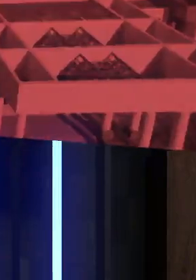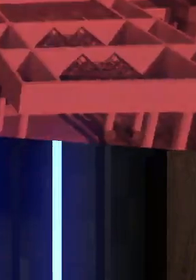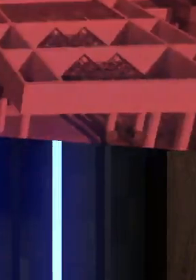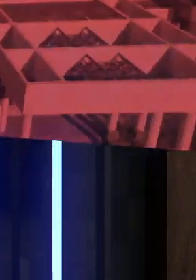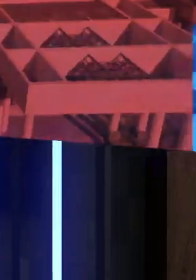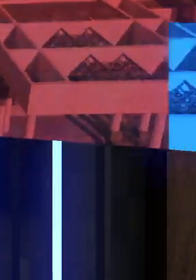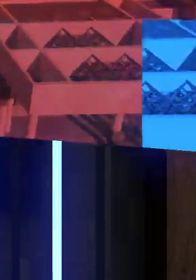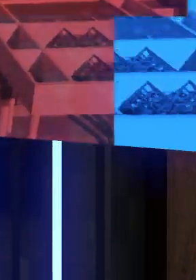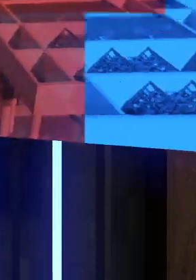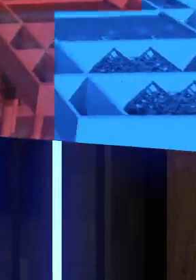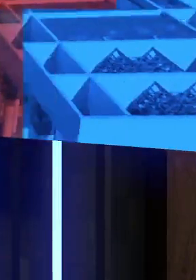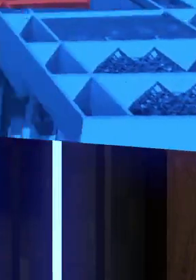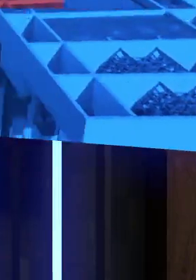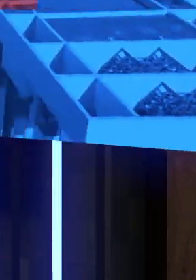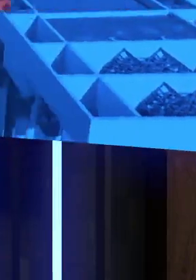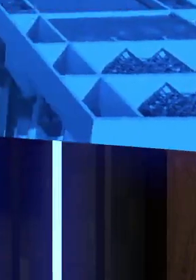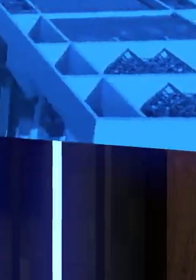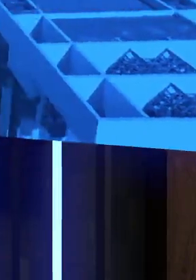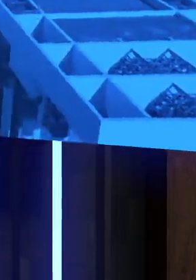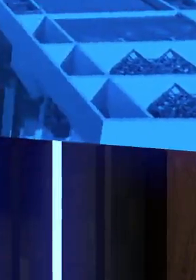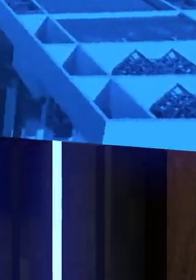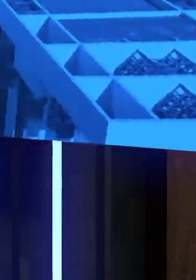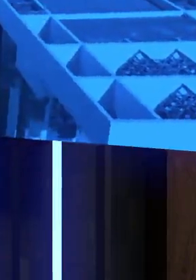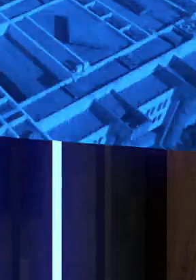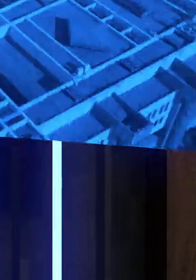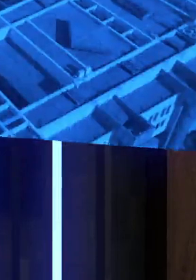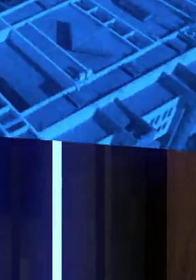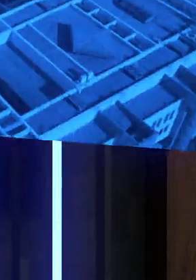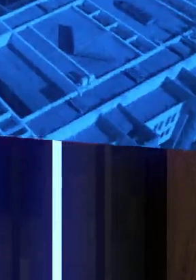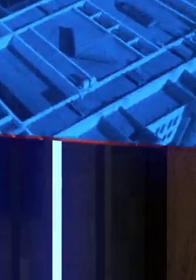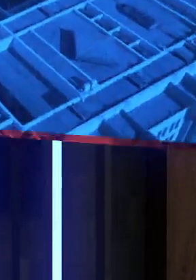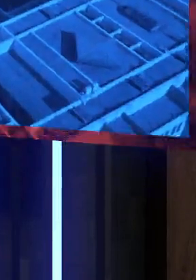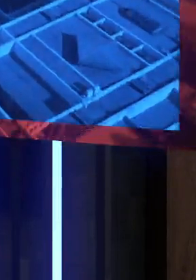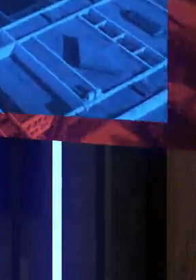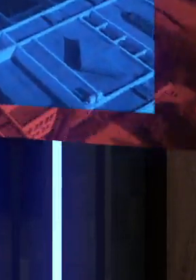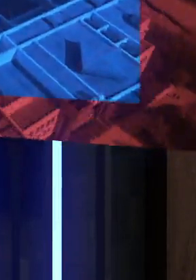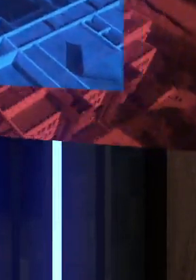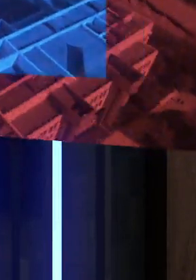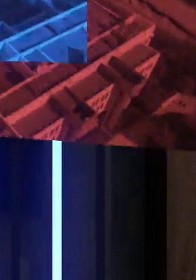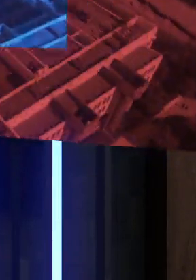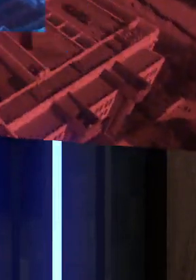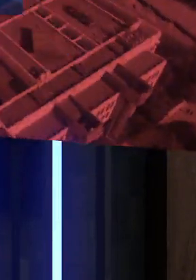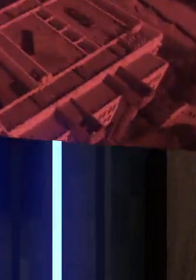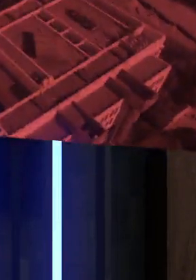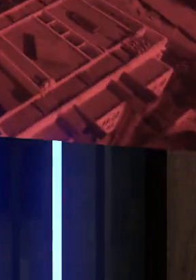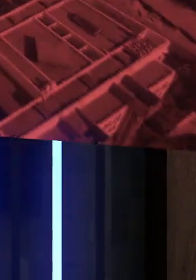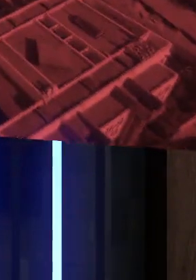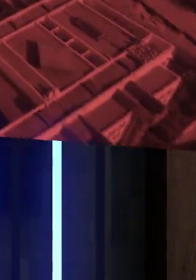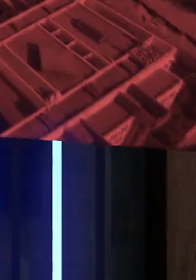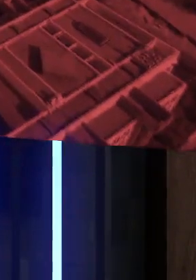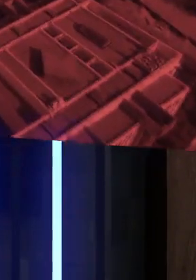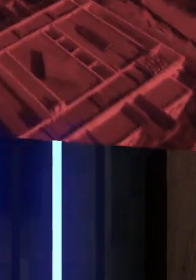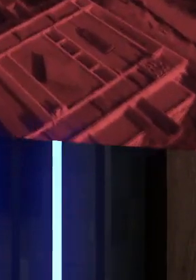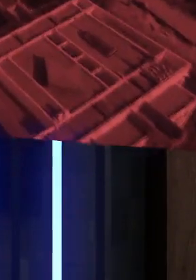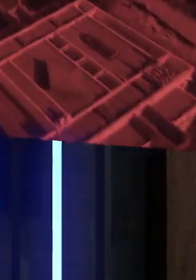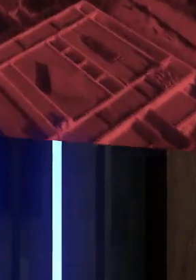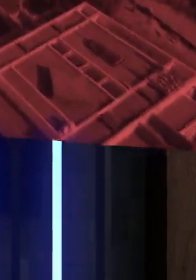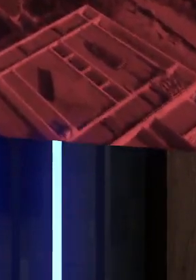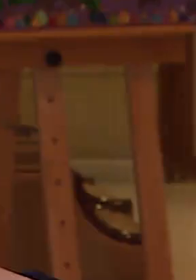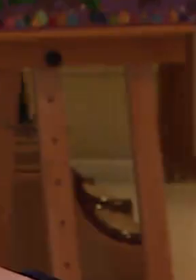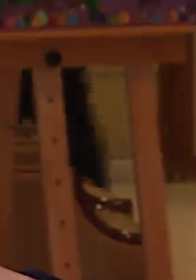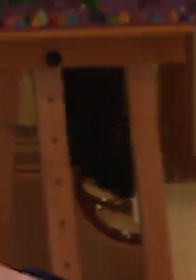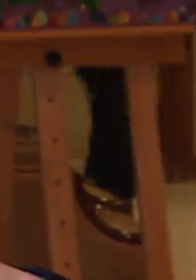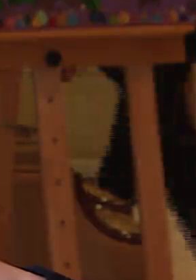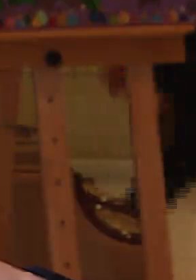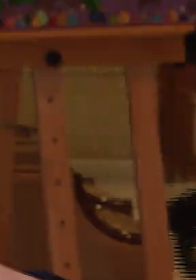prostitución de menores. Además, se aprobó hacer aplicable esta norma desde la entrada en vigencia de la Convención sobre los Derechos del Niño. Hoy